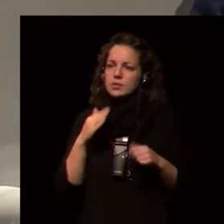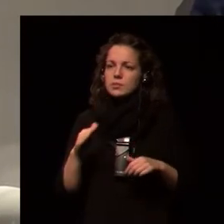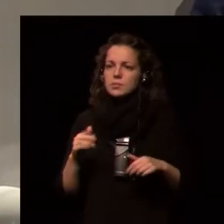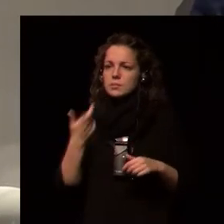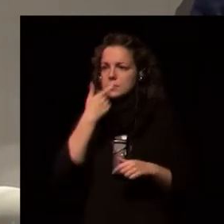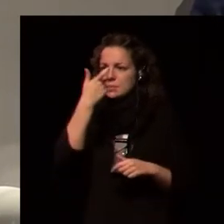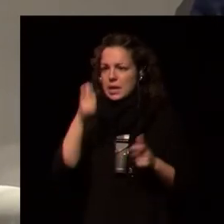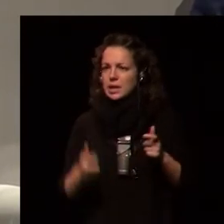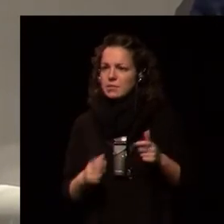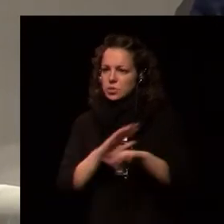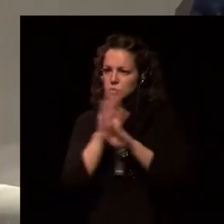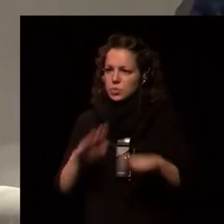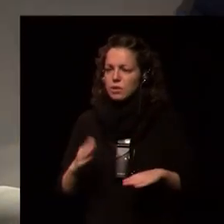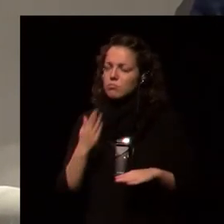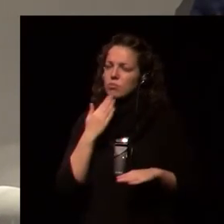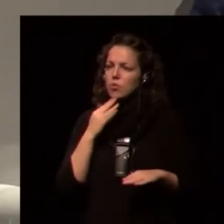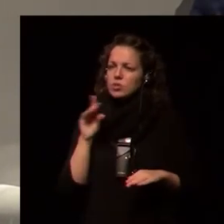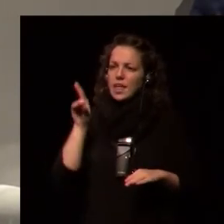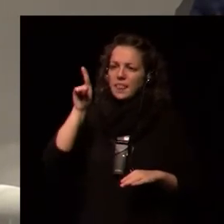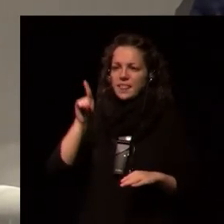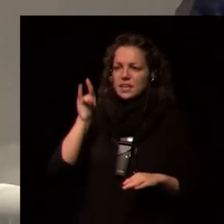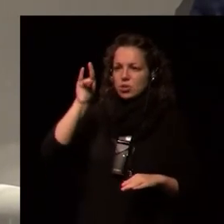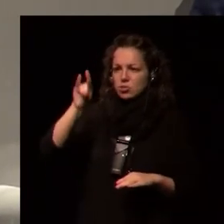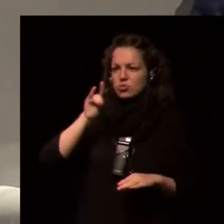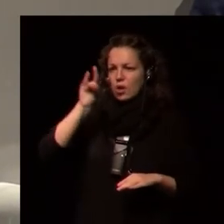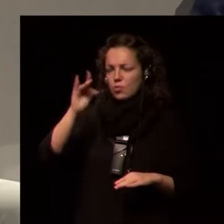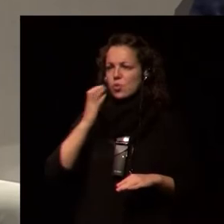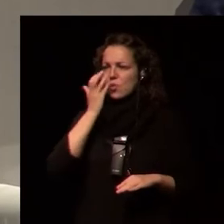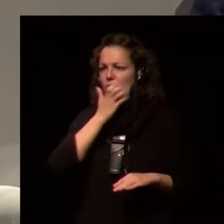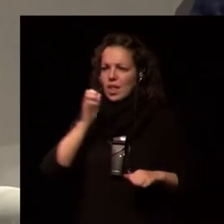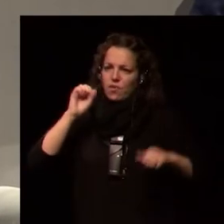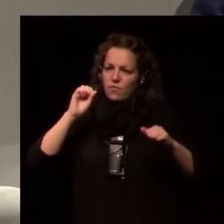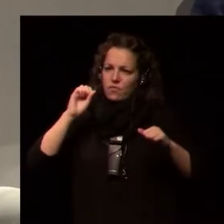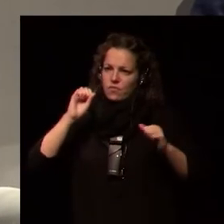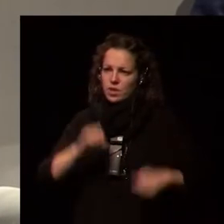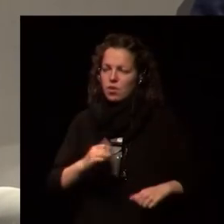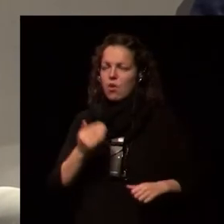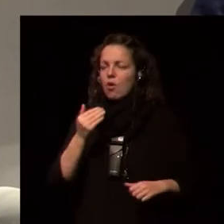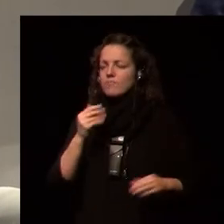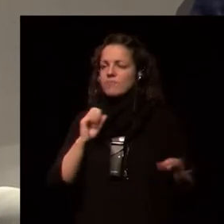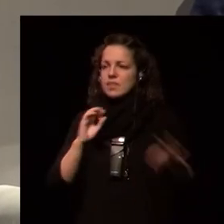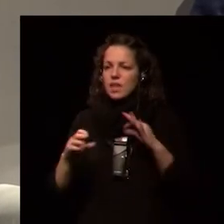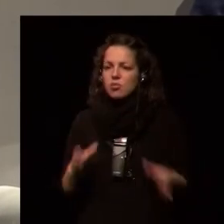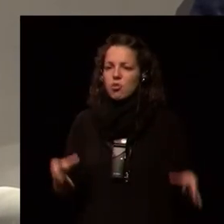un dinosaurio de la escuela vieja de teatro comunitario,